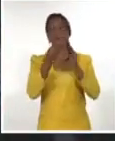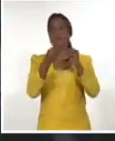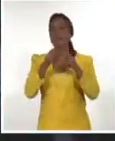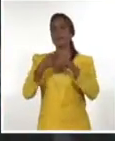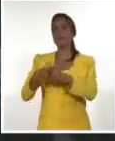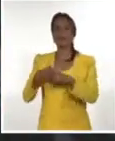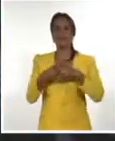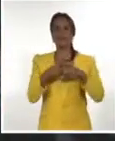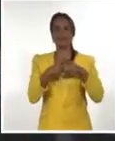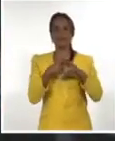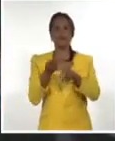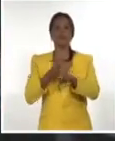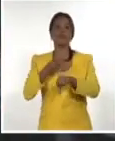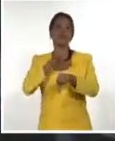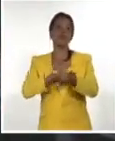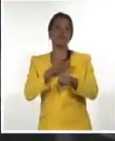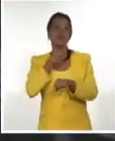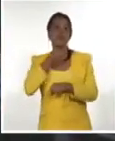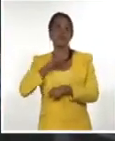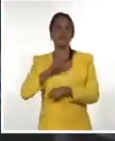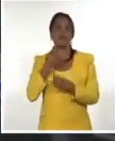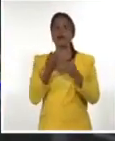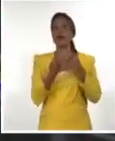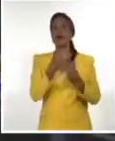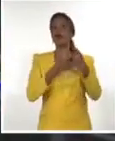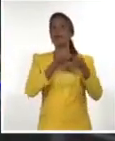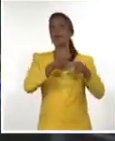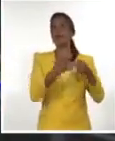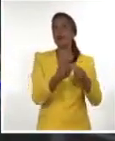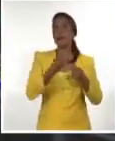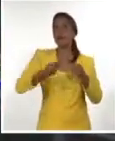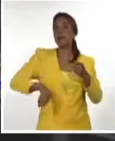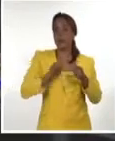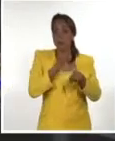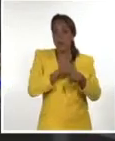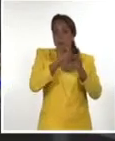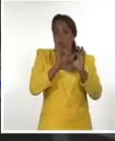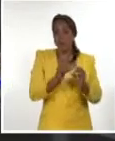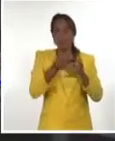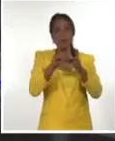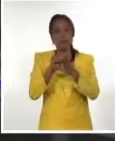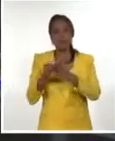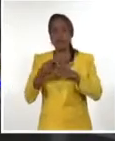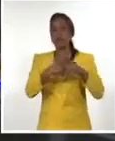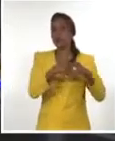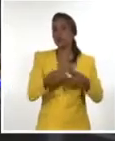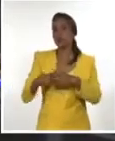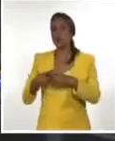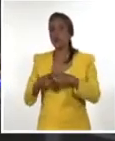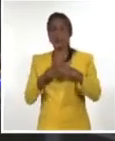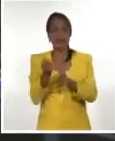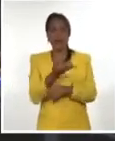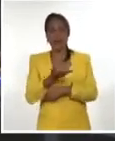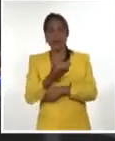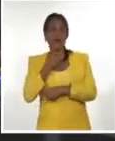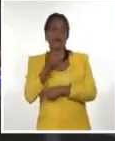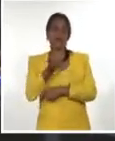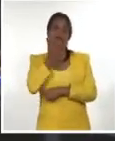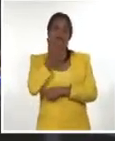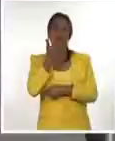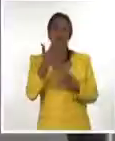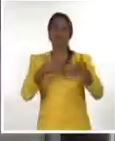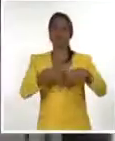preventivos y cuando ocurre alguna avería, aprovechar esa avería para dar el mantenimiento para no así afectar la producción